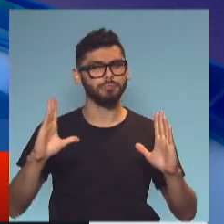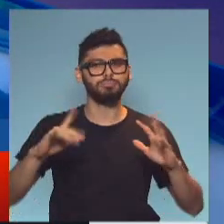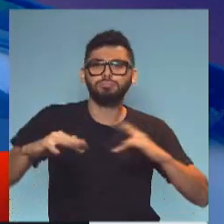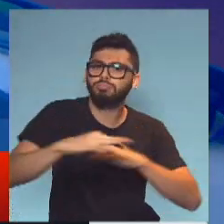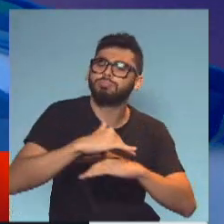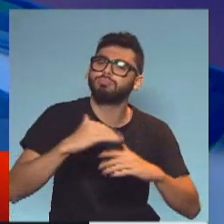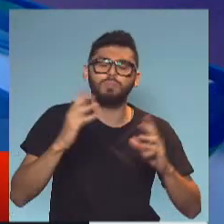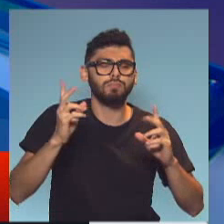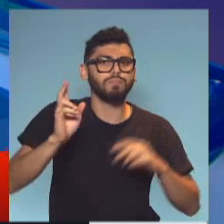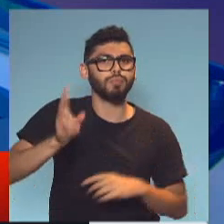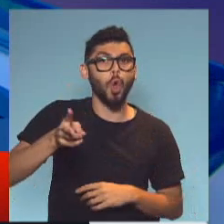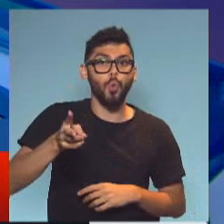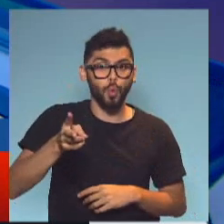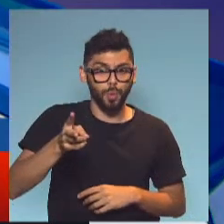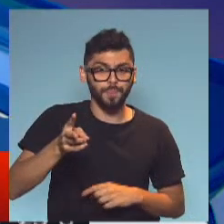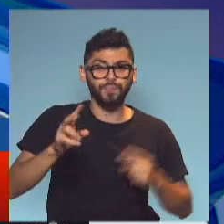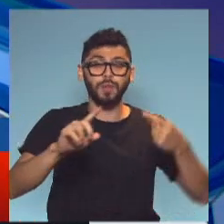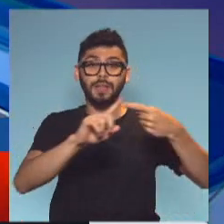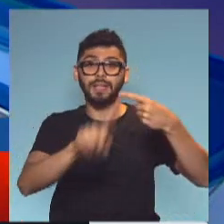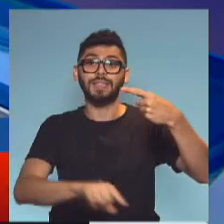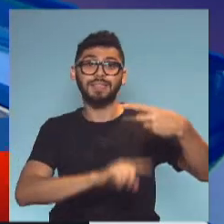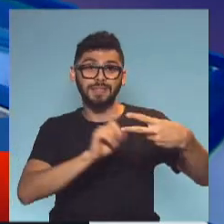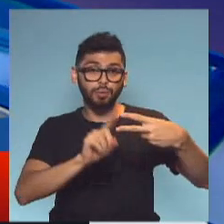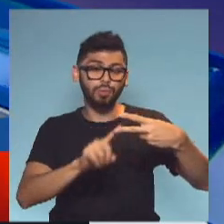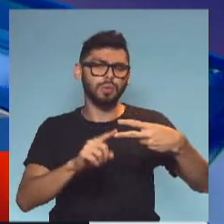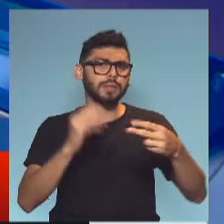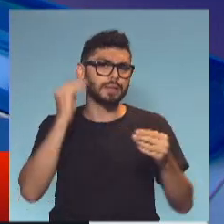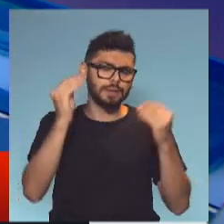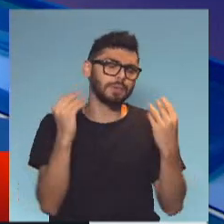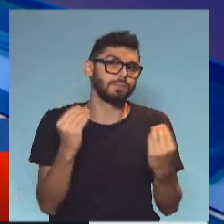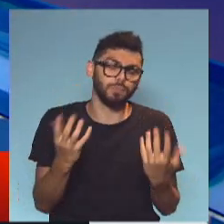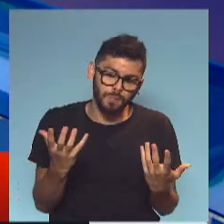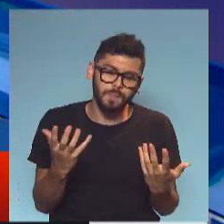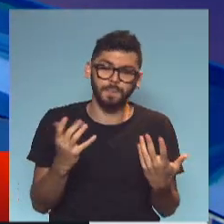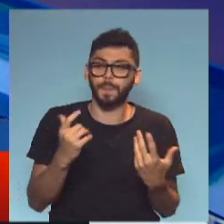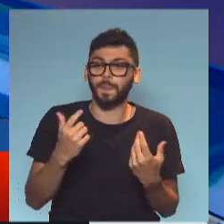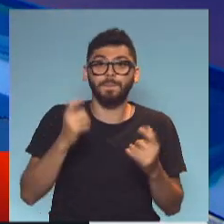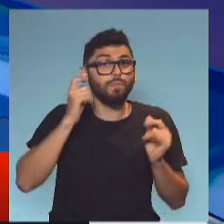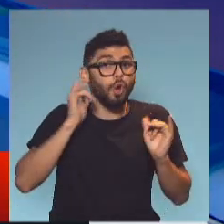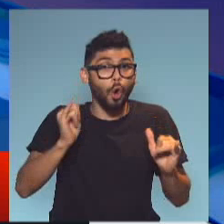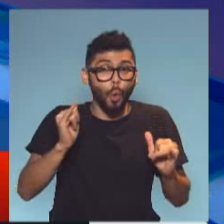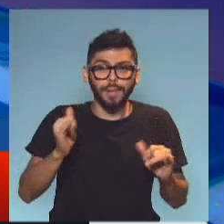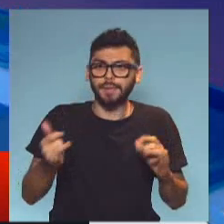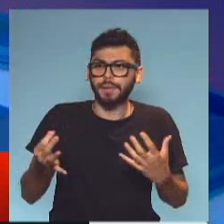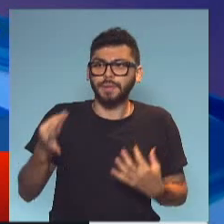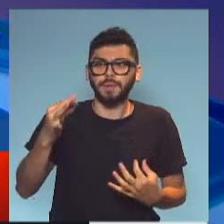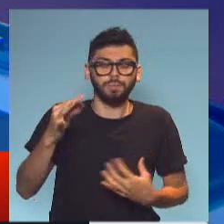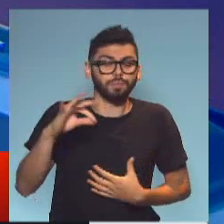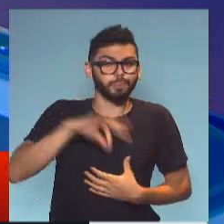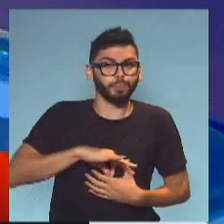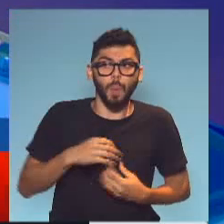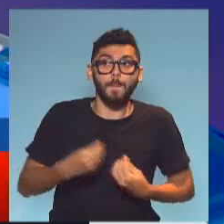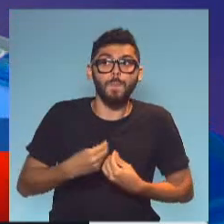veía venir, teniendo en cuenta la cantidad de chicos, de adolescentes que habían vuelto contagiados de distintos viajes de egresados,